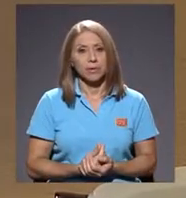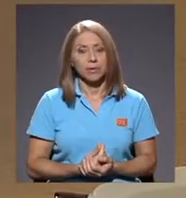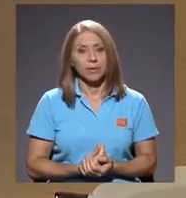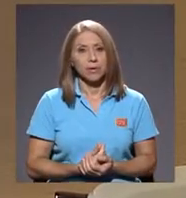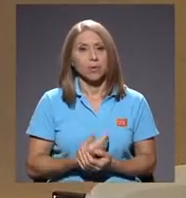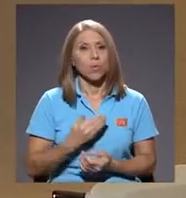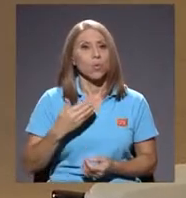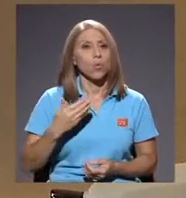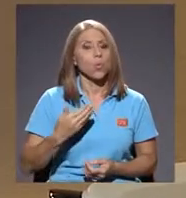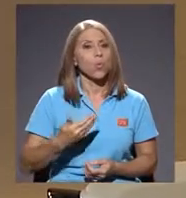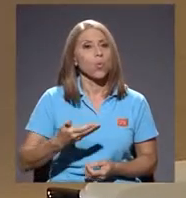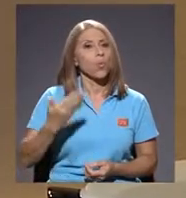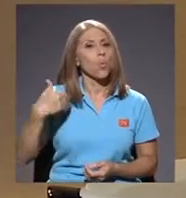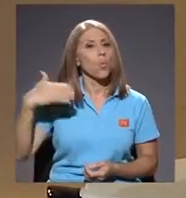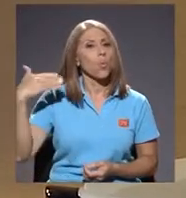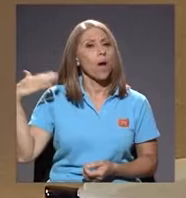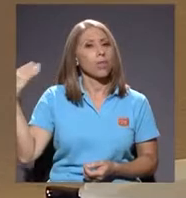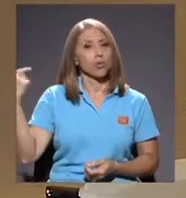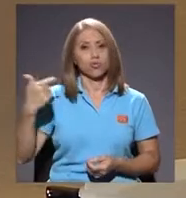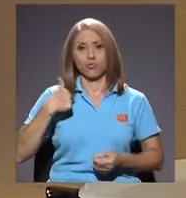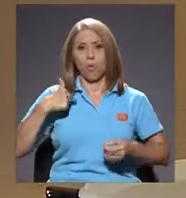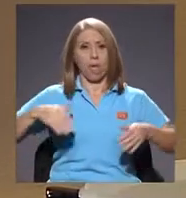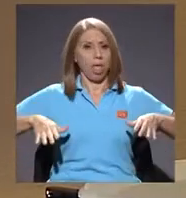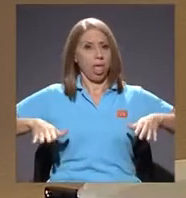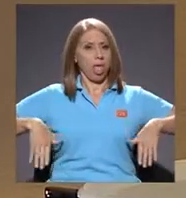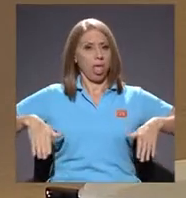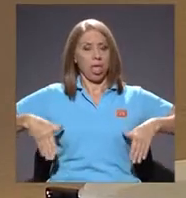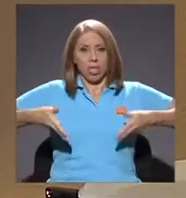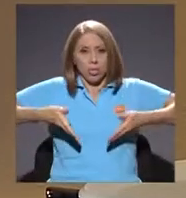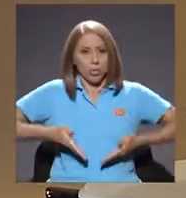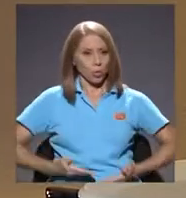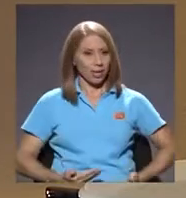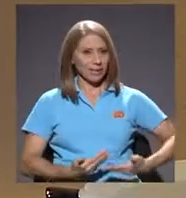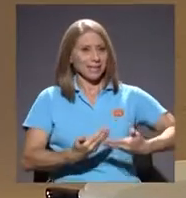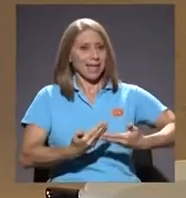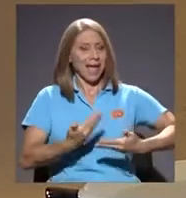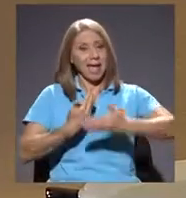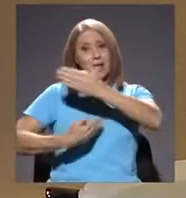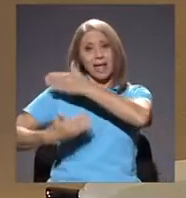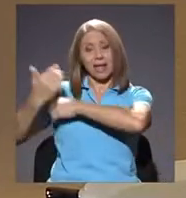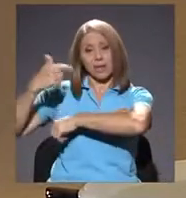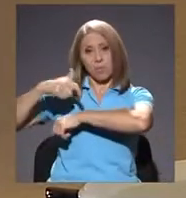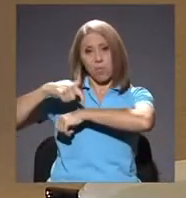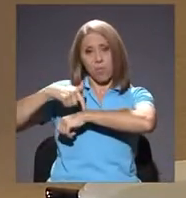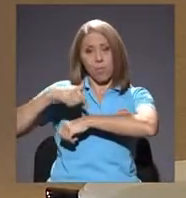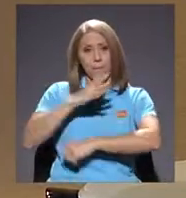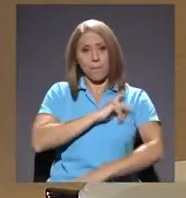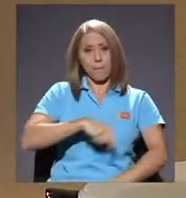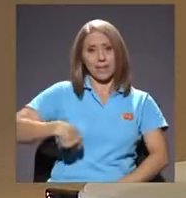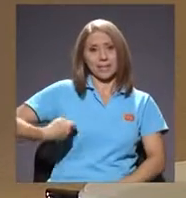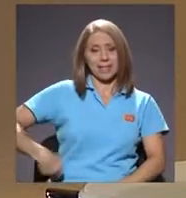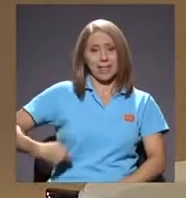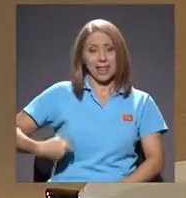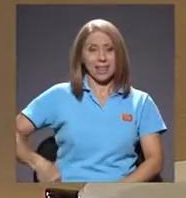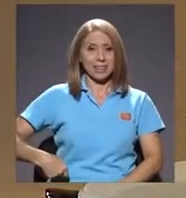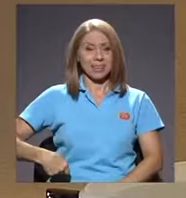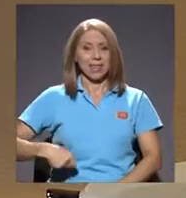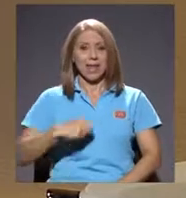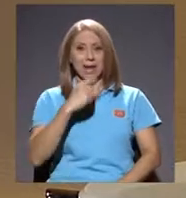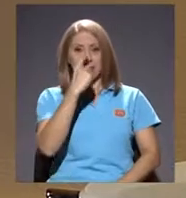cuando yo todavía no lo hacía entonces presidente rosell ángel calderón